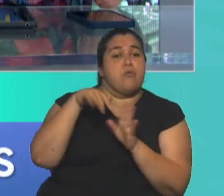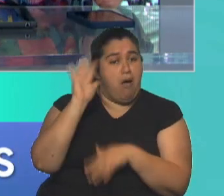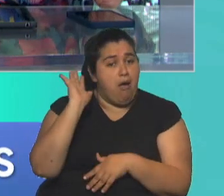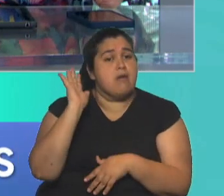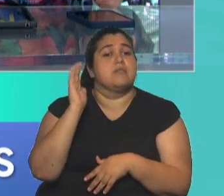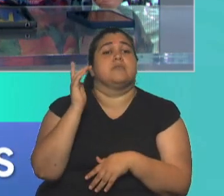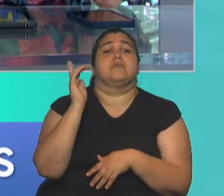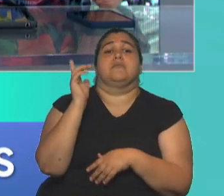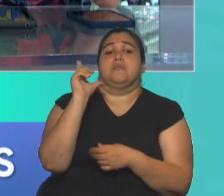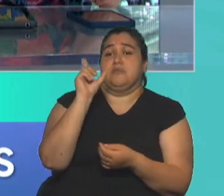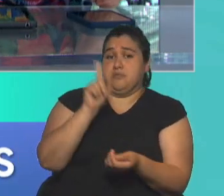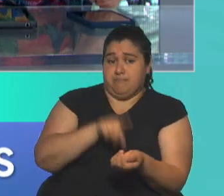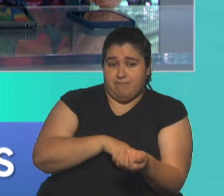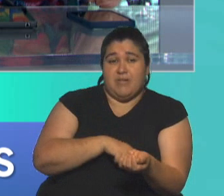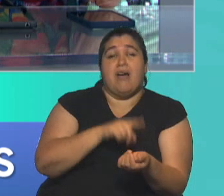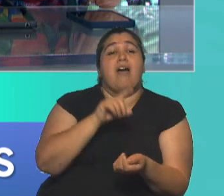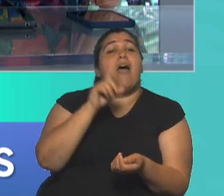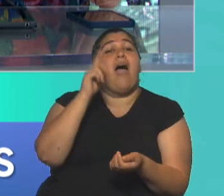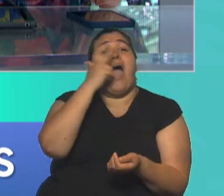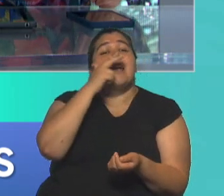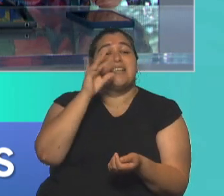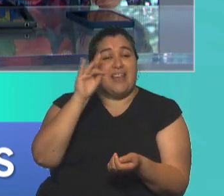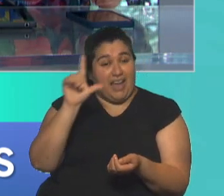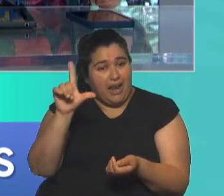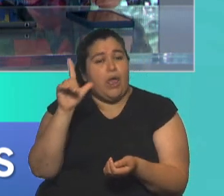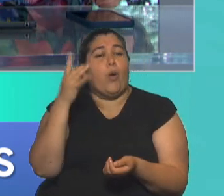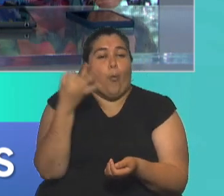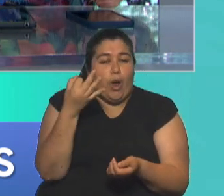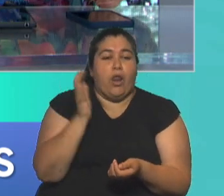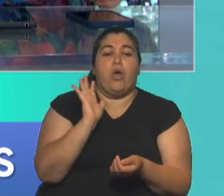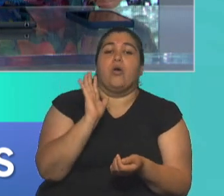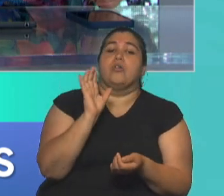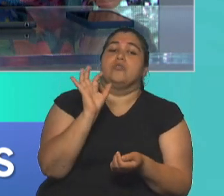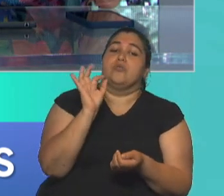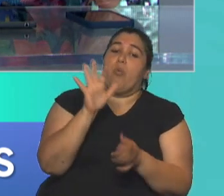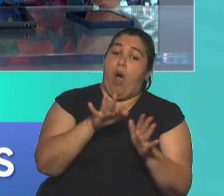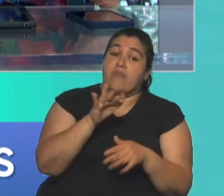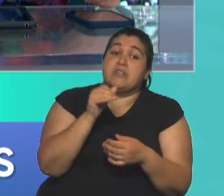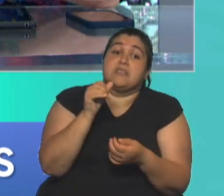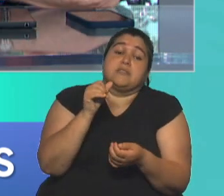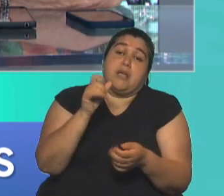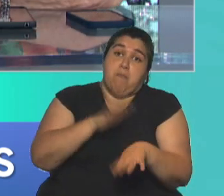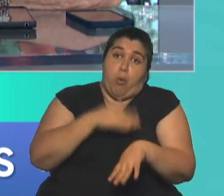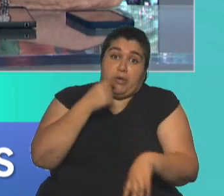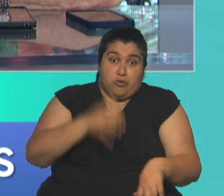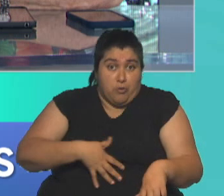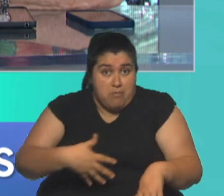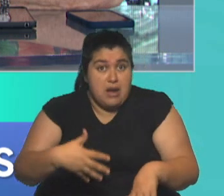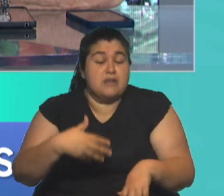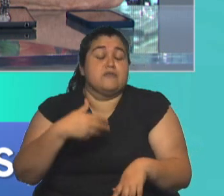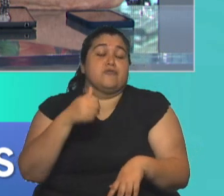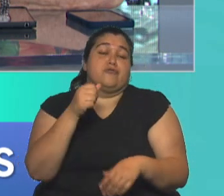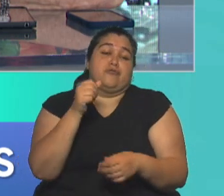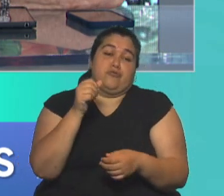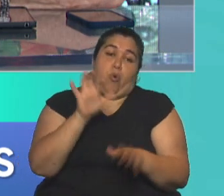del colesterol llamado bueno, HDL, antecedentes de diabetes o haber tenido diabetes gestacional o chicos con más de